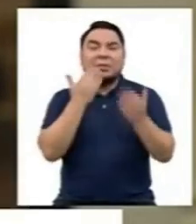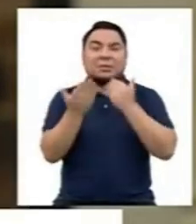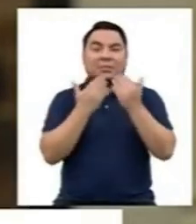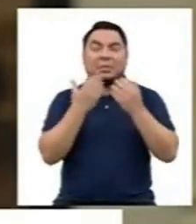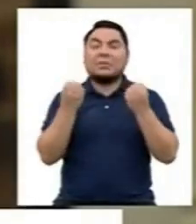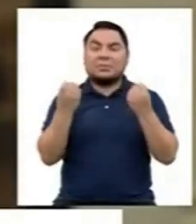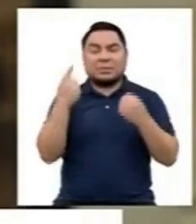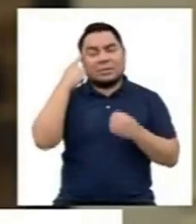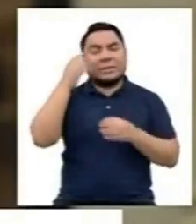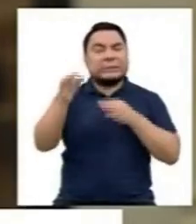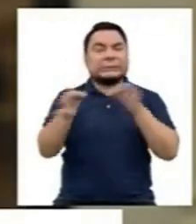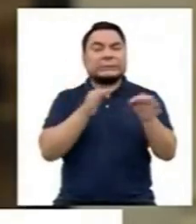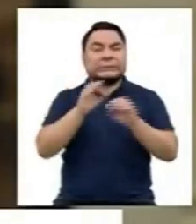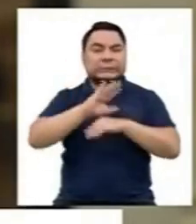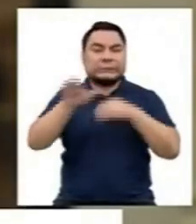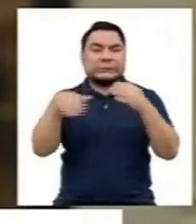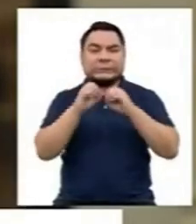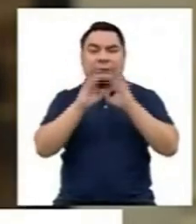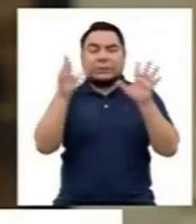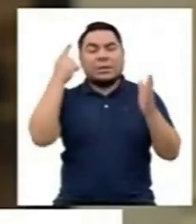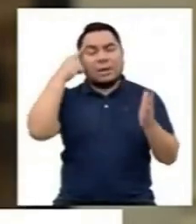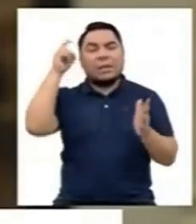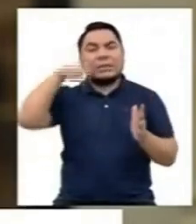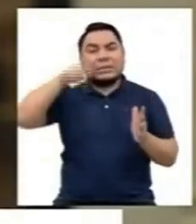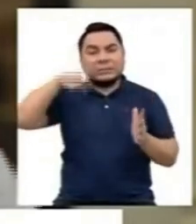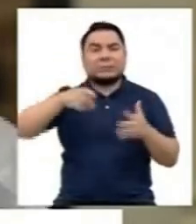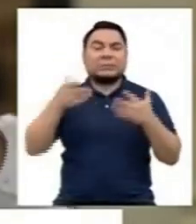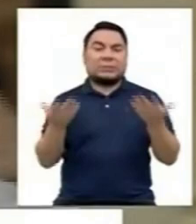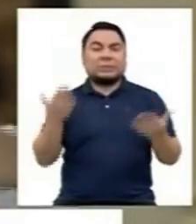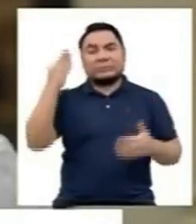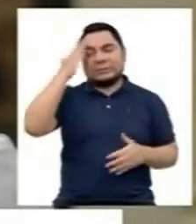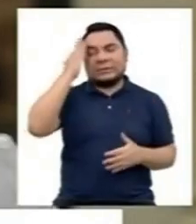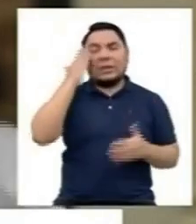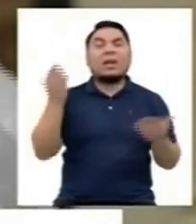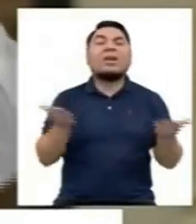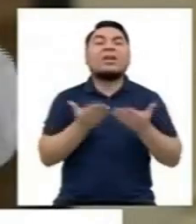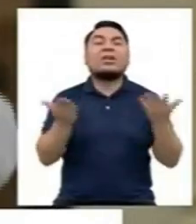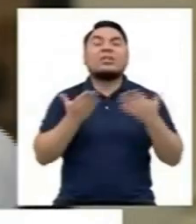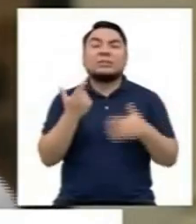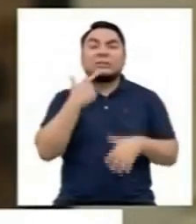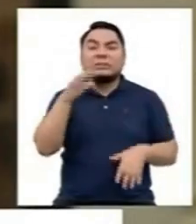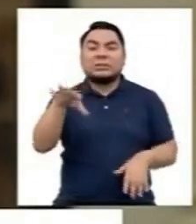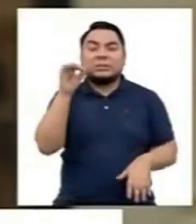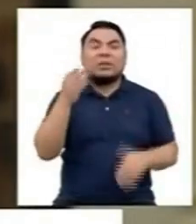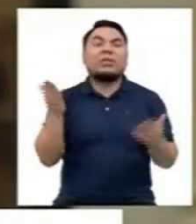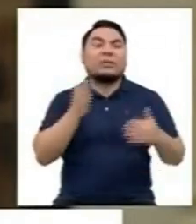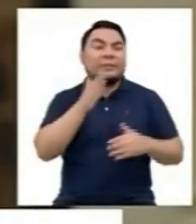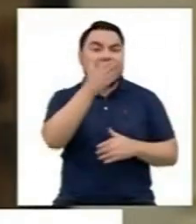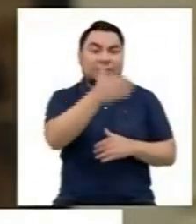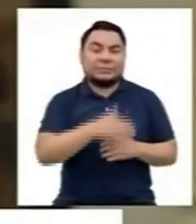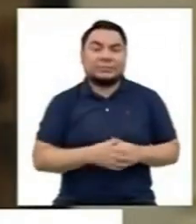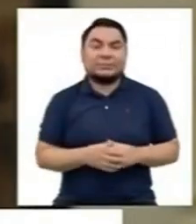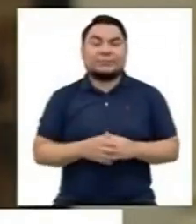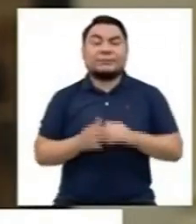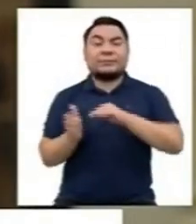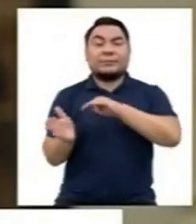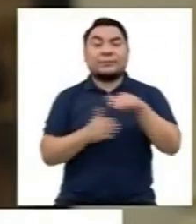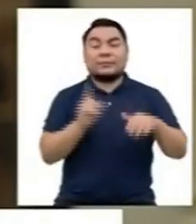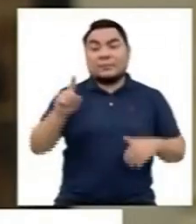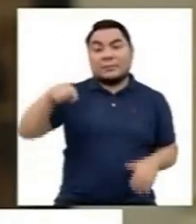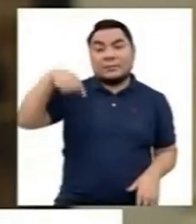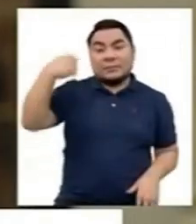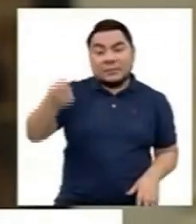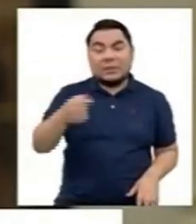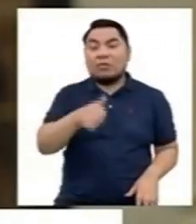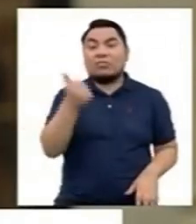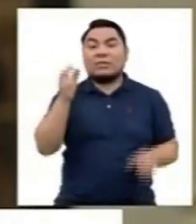clases escolares el próximo año no se van a aperturar en forma presencial. Lo mismo que las universidades.